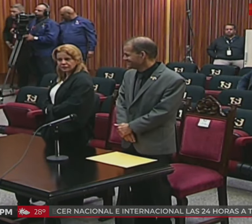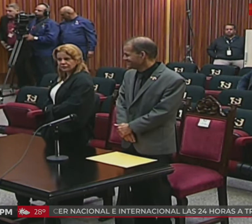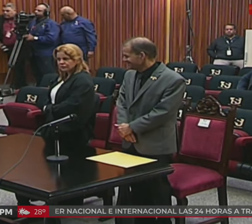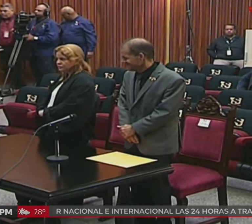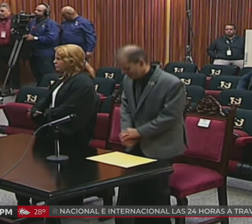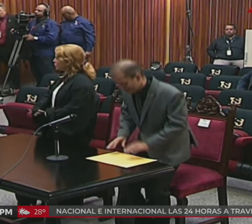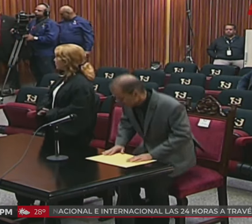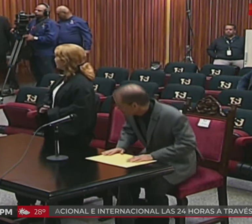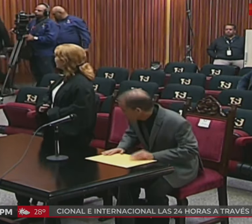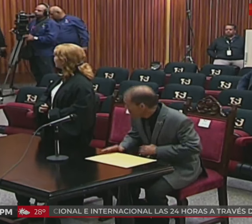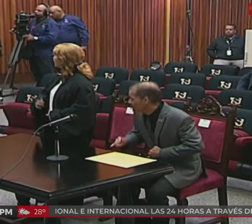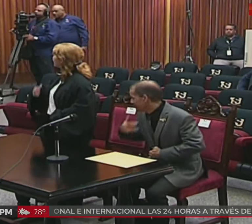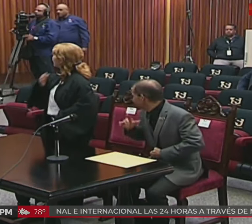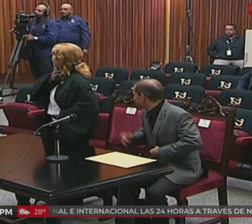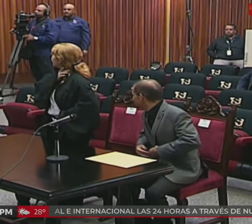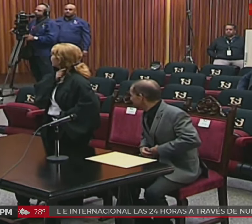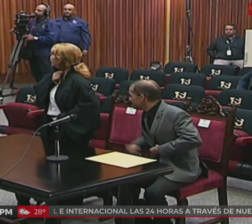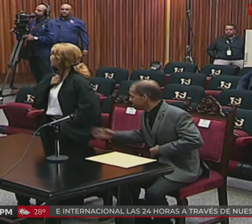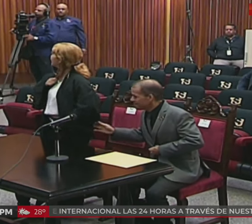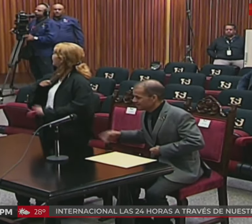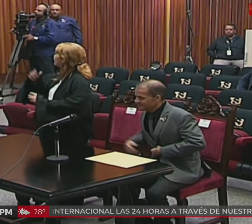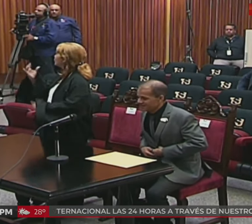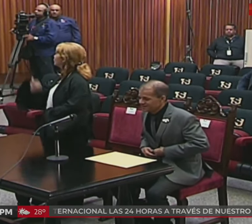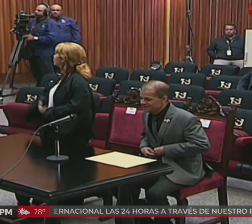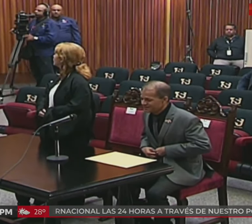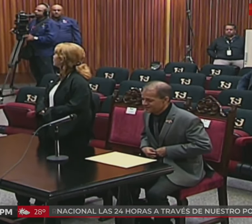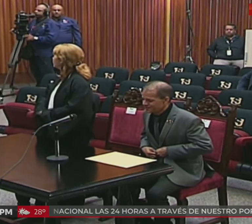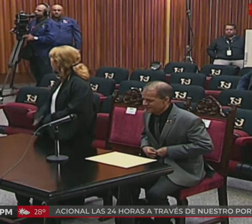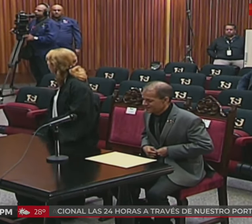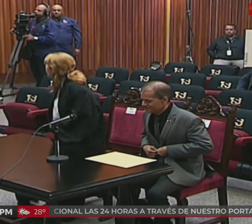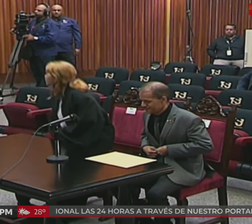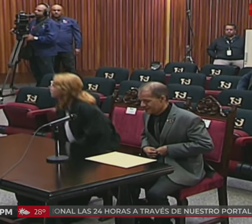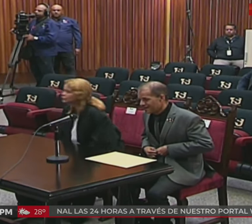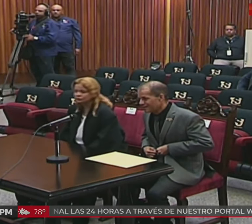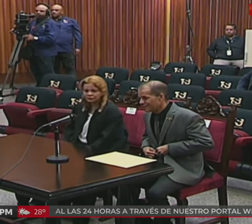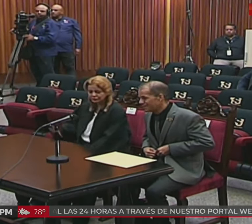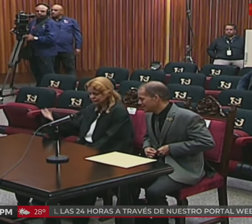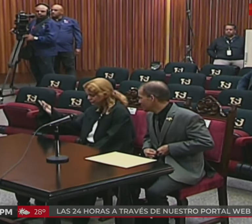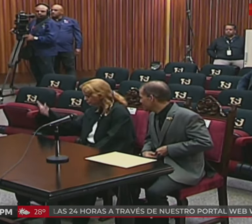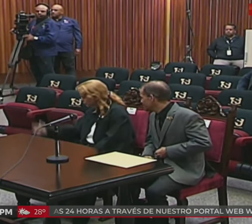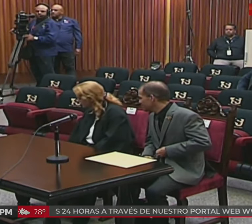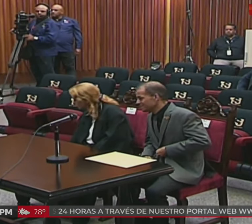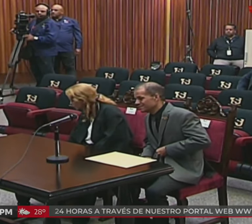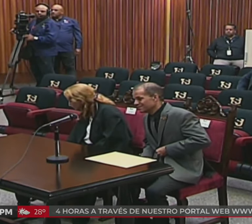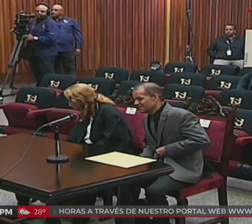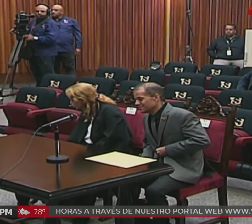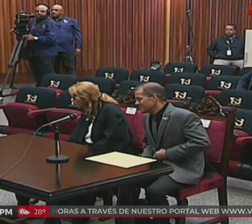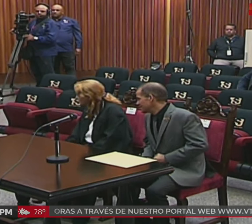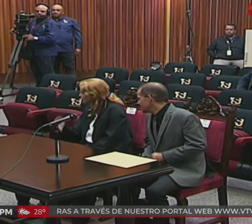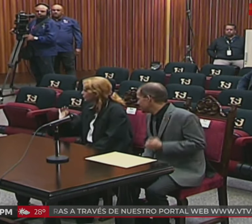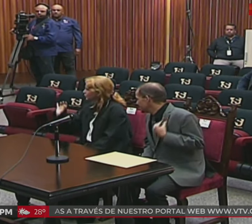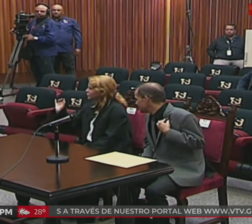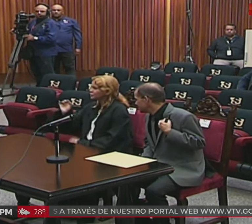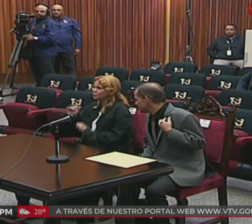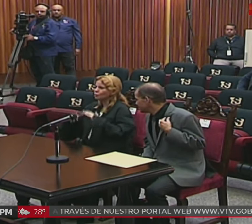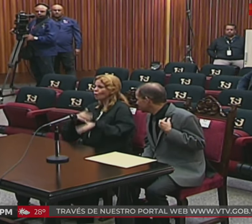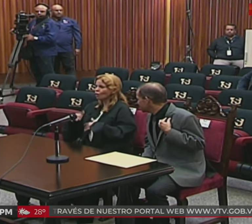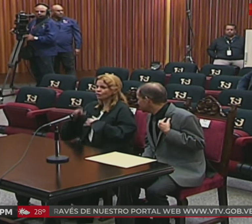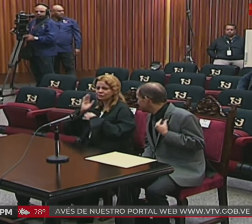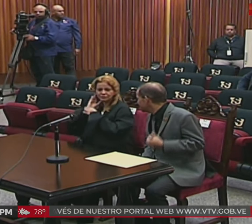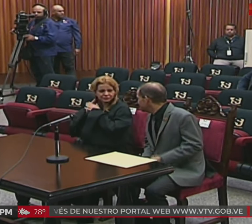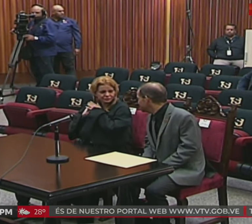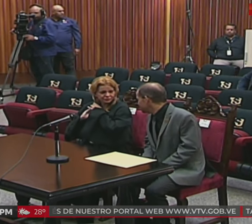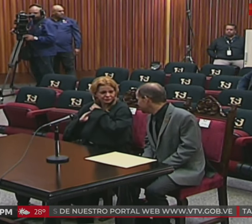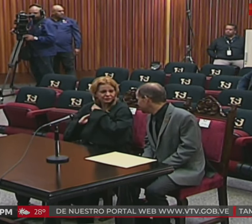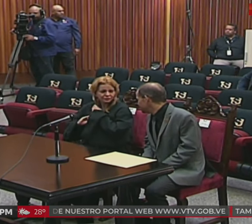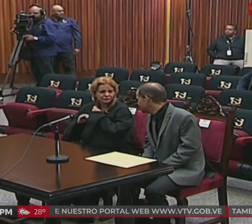Visión Venezuela. Ya se encuentra dentro de la sala electoral del Tribunal Supremo de Justicia, haciendo espera del ingreso